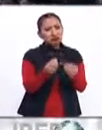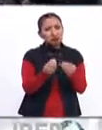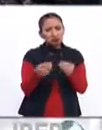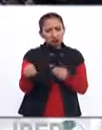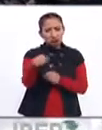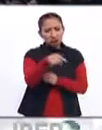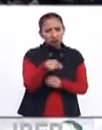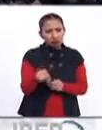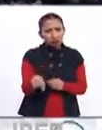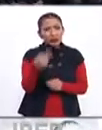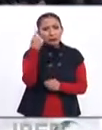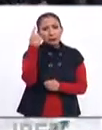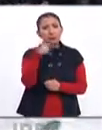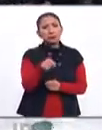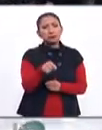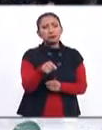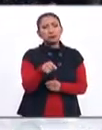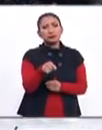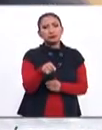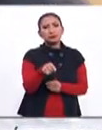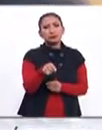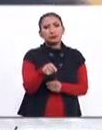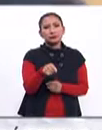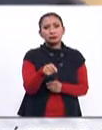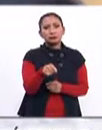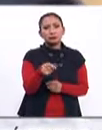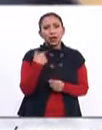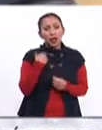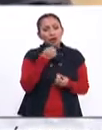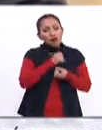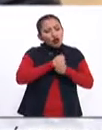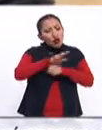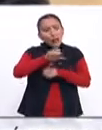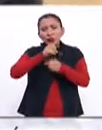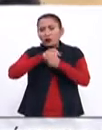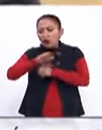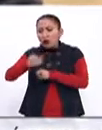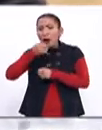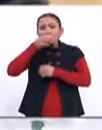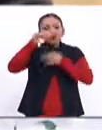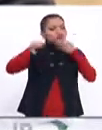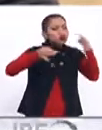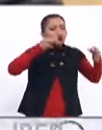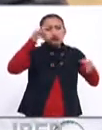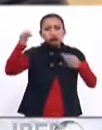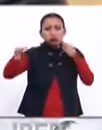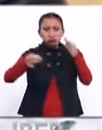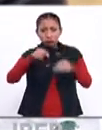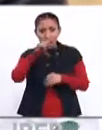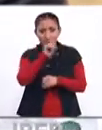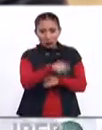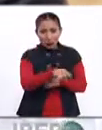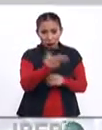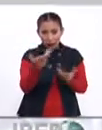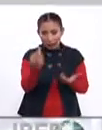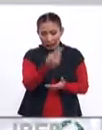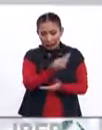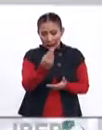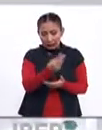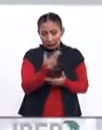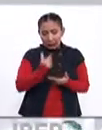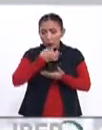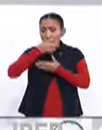en la información que se va a